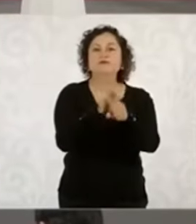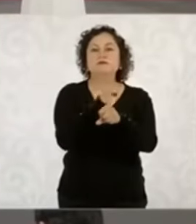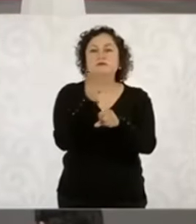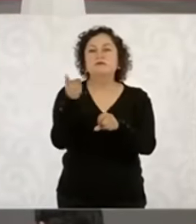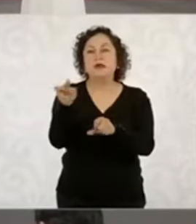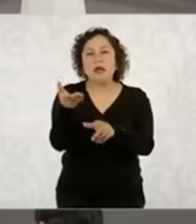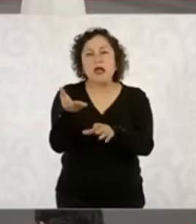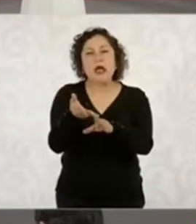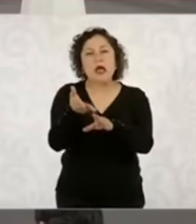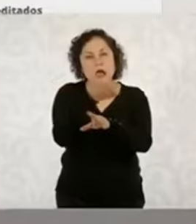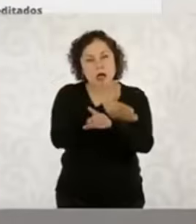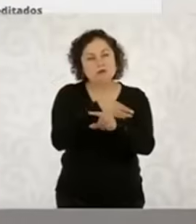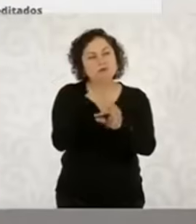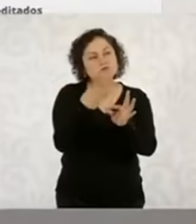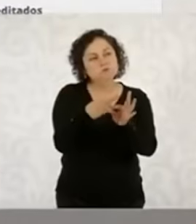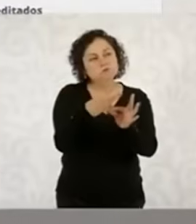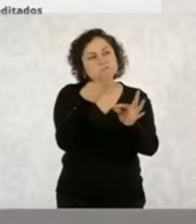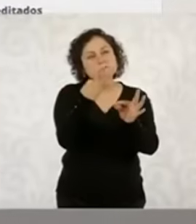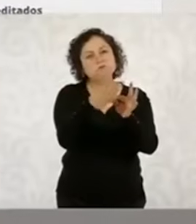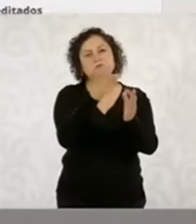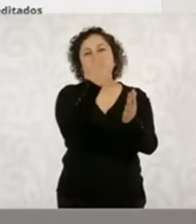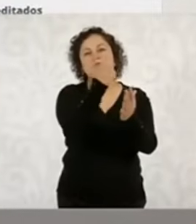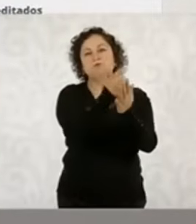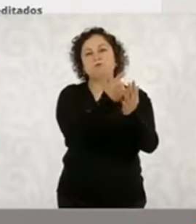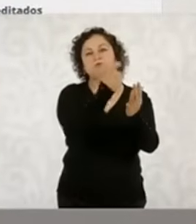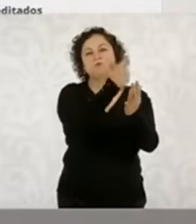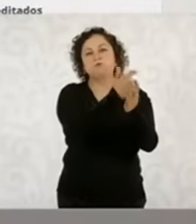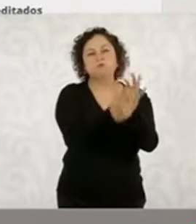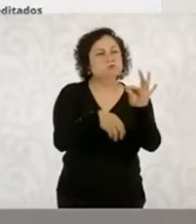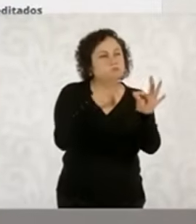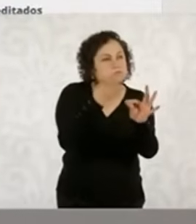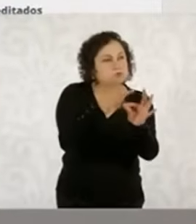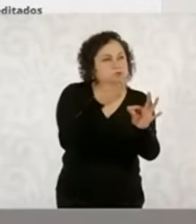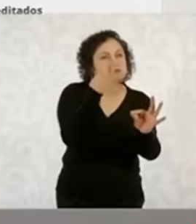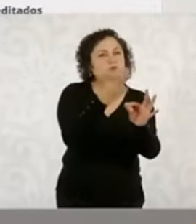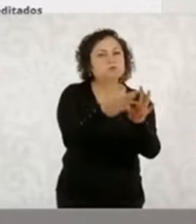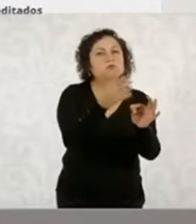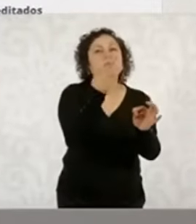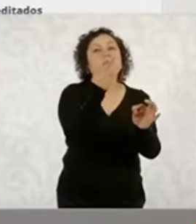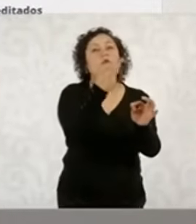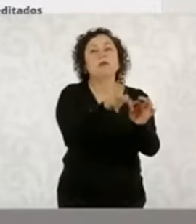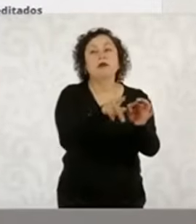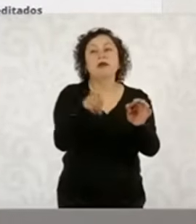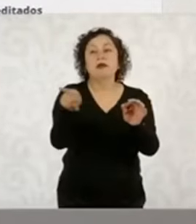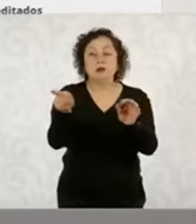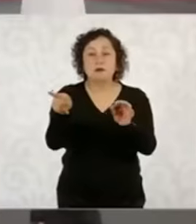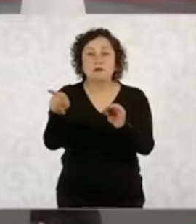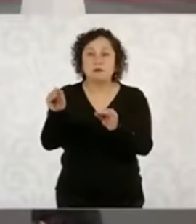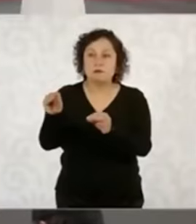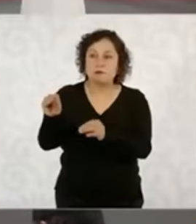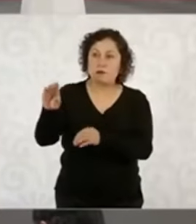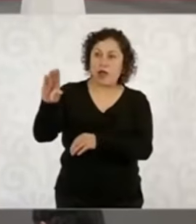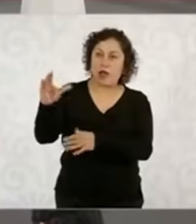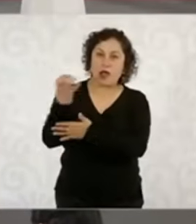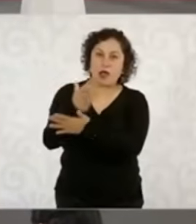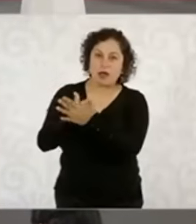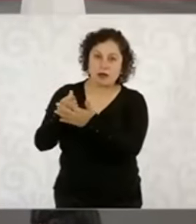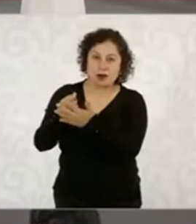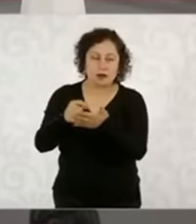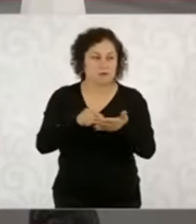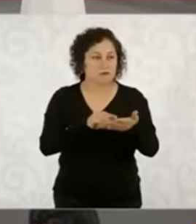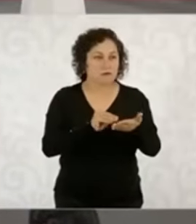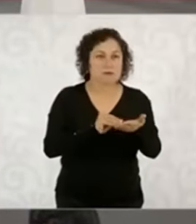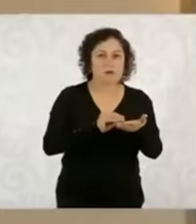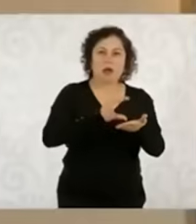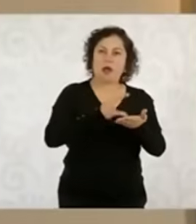pagando intereses y capital, el incremento al salario mínimo se les iba acumulando al saldo, de manera que si